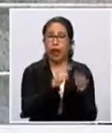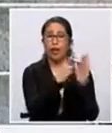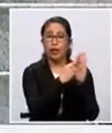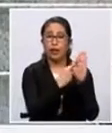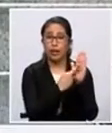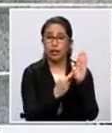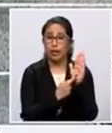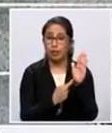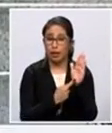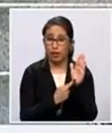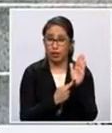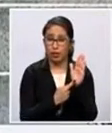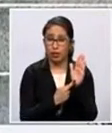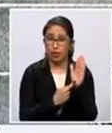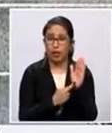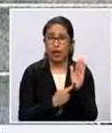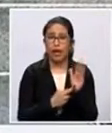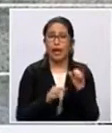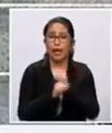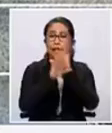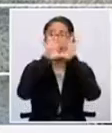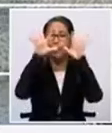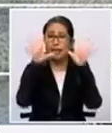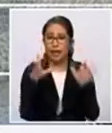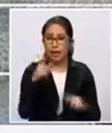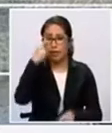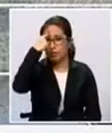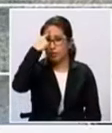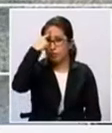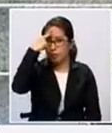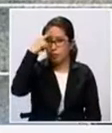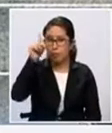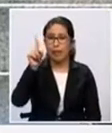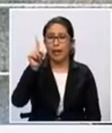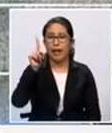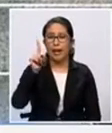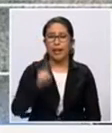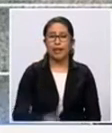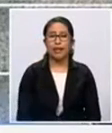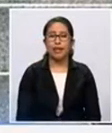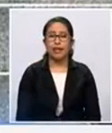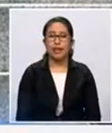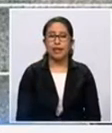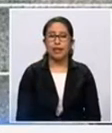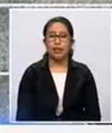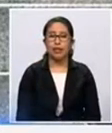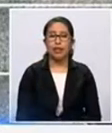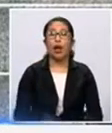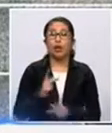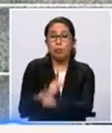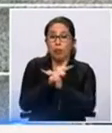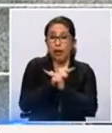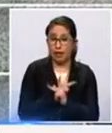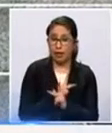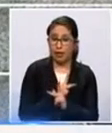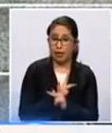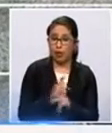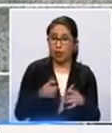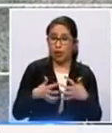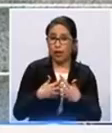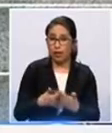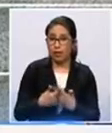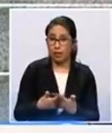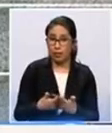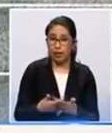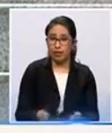trabajar durante esta semana y la siguiente para todo lo que es la reglamentación de los créditos para el tema de los